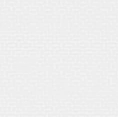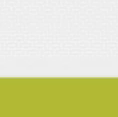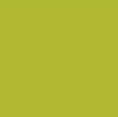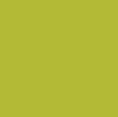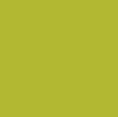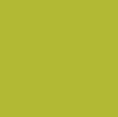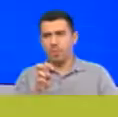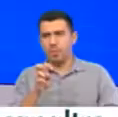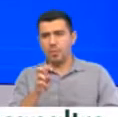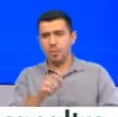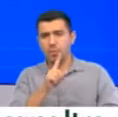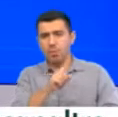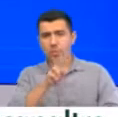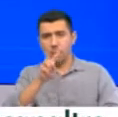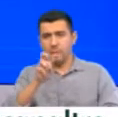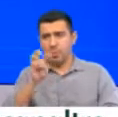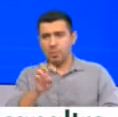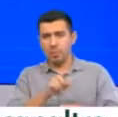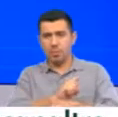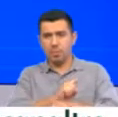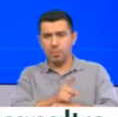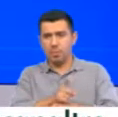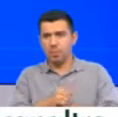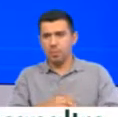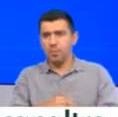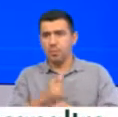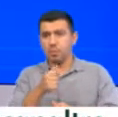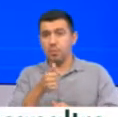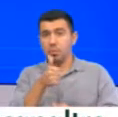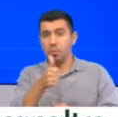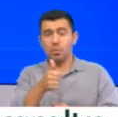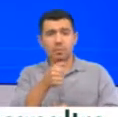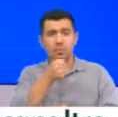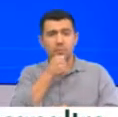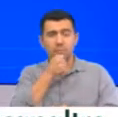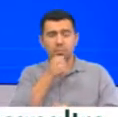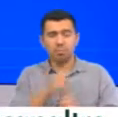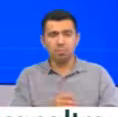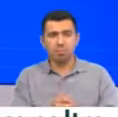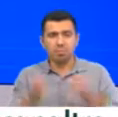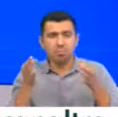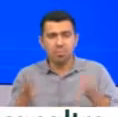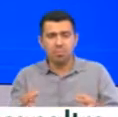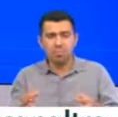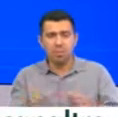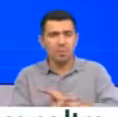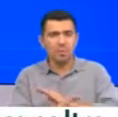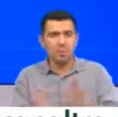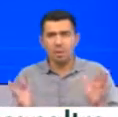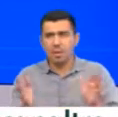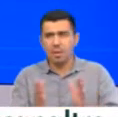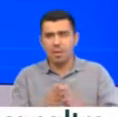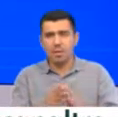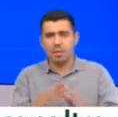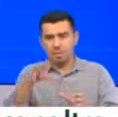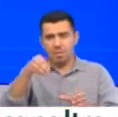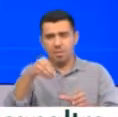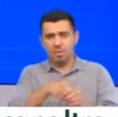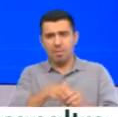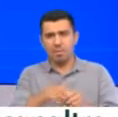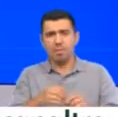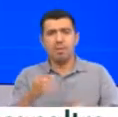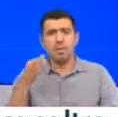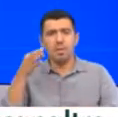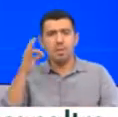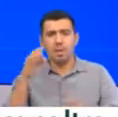canaltro.com. Muy buenas noticias para el Gran Santander. Hoy se conoció de manera oficial la entrada del canal TRO, Telecafé y